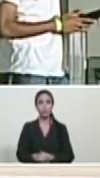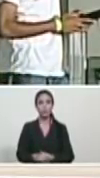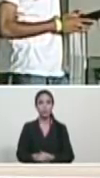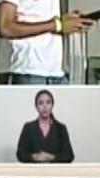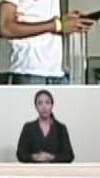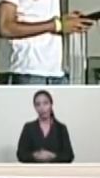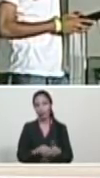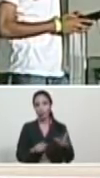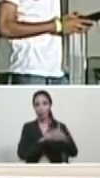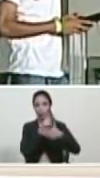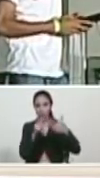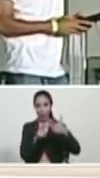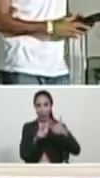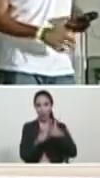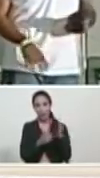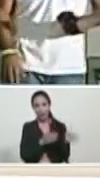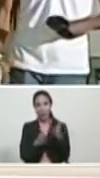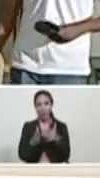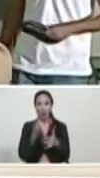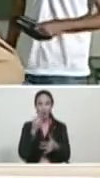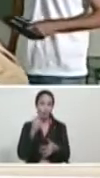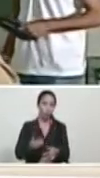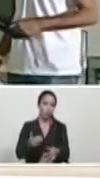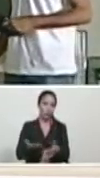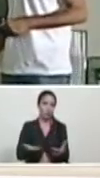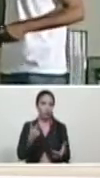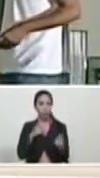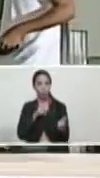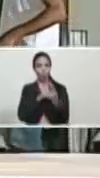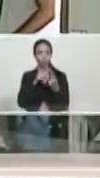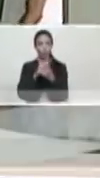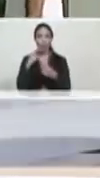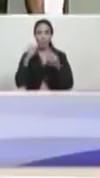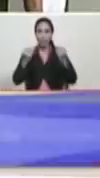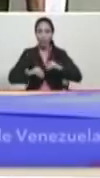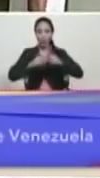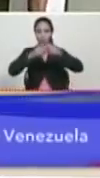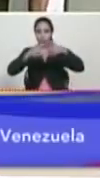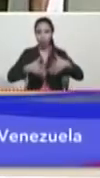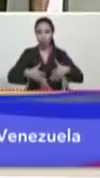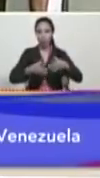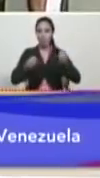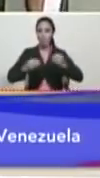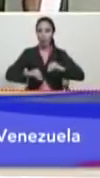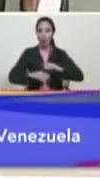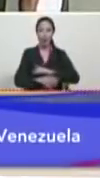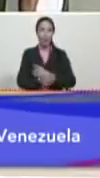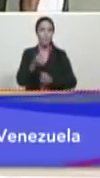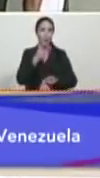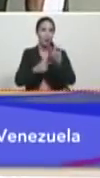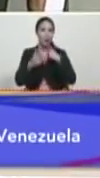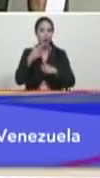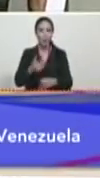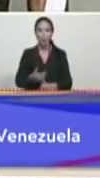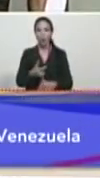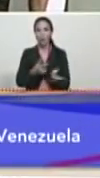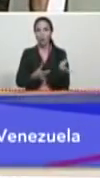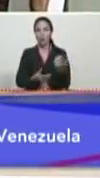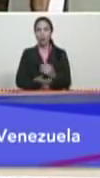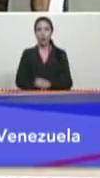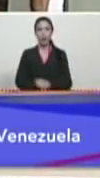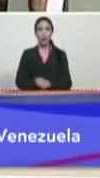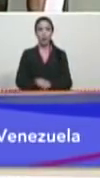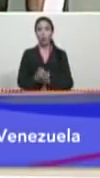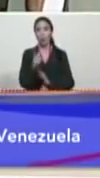Esos 3 renglones son fundamentales, entre otros renglones. Lo demás es la medicina y los